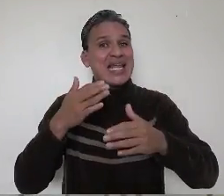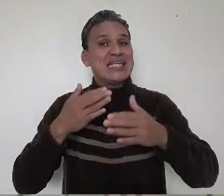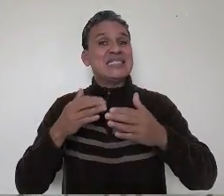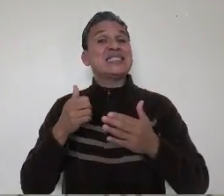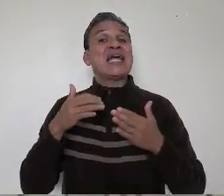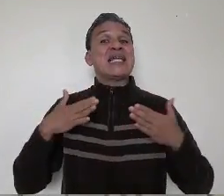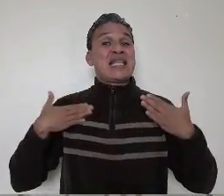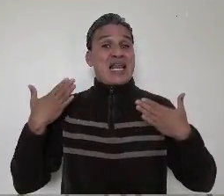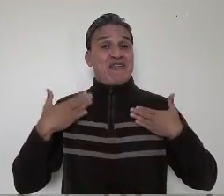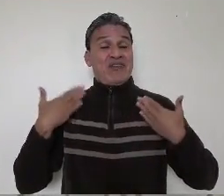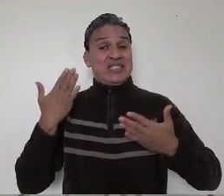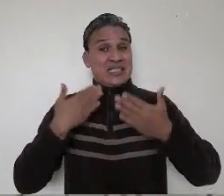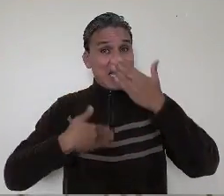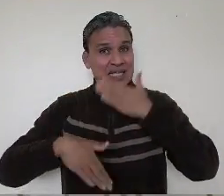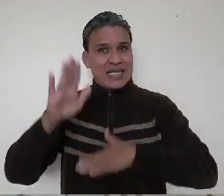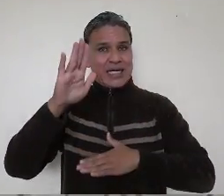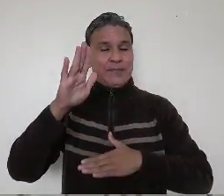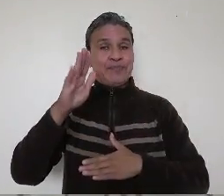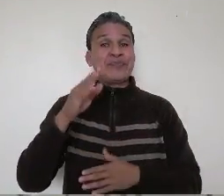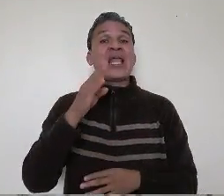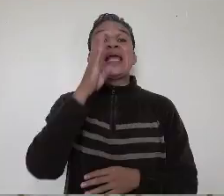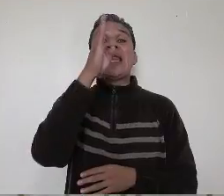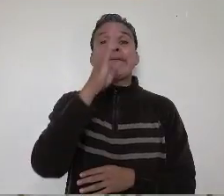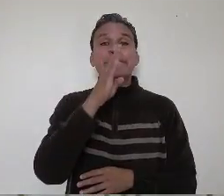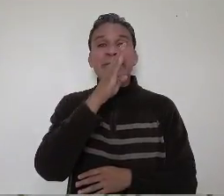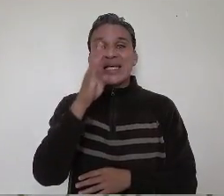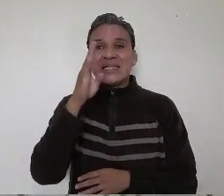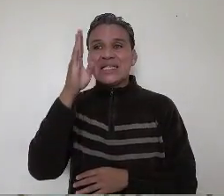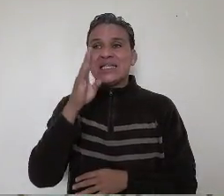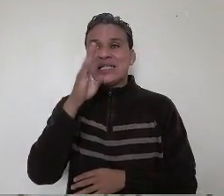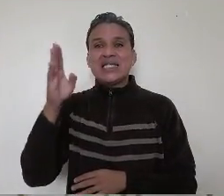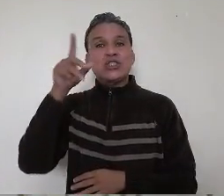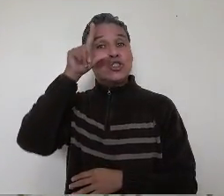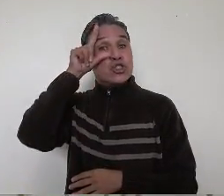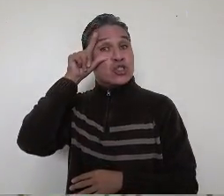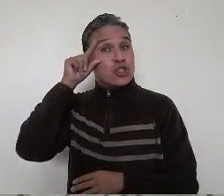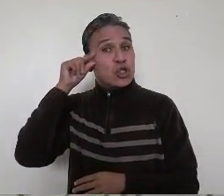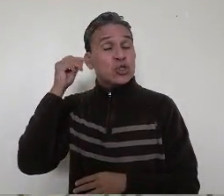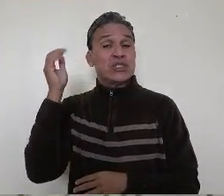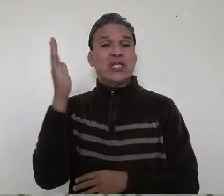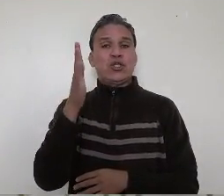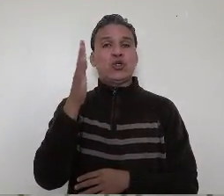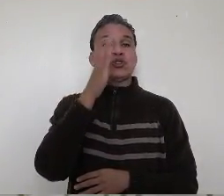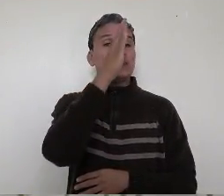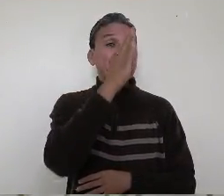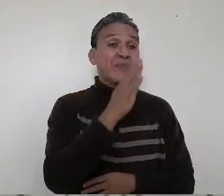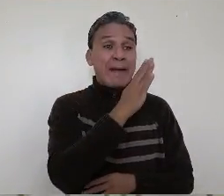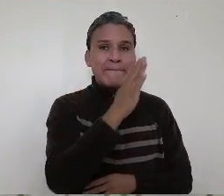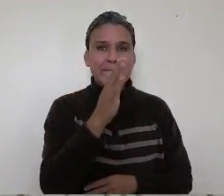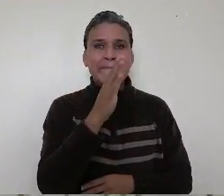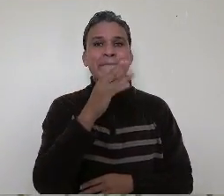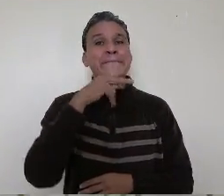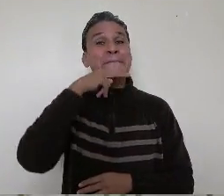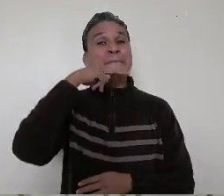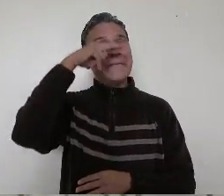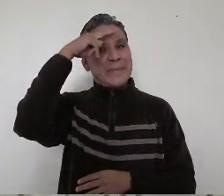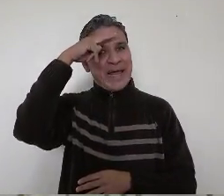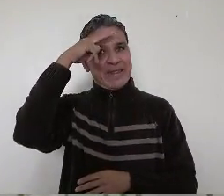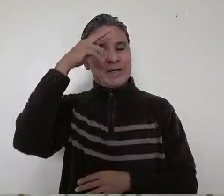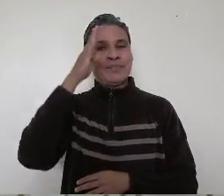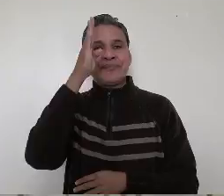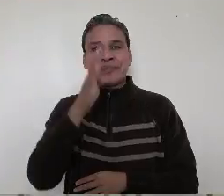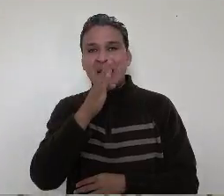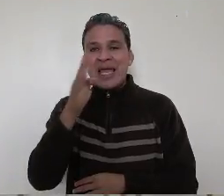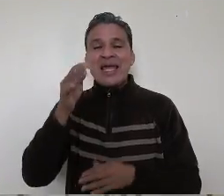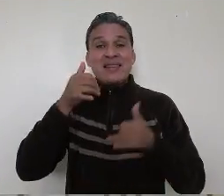Y la bendición de Dios Todopoderoso, del Padre, del Hijo y del